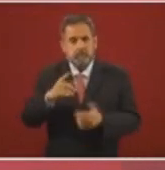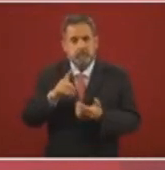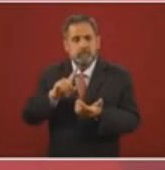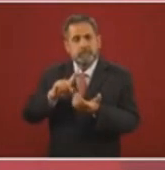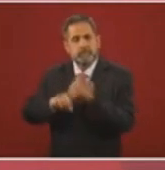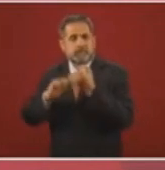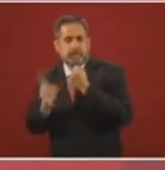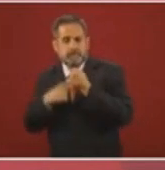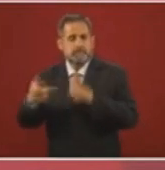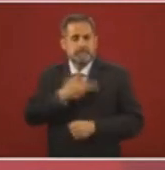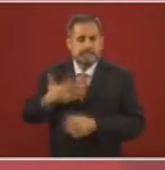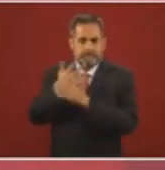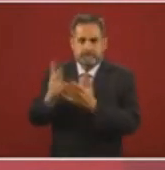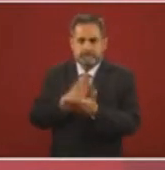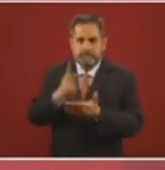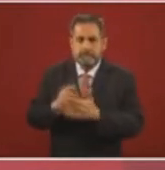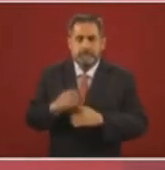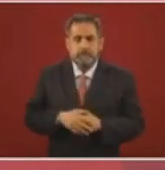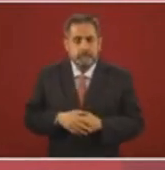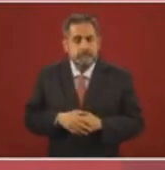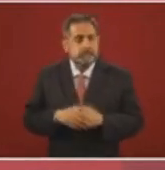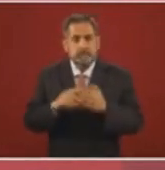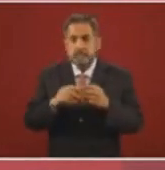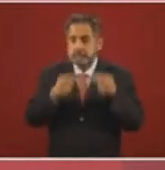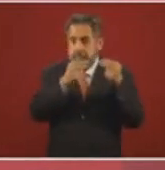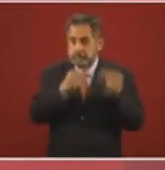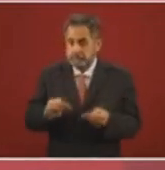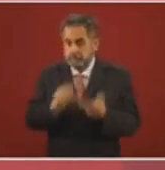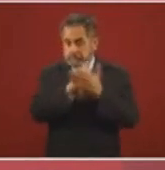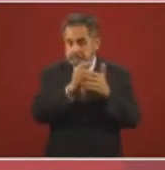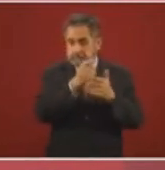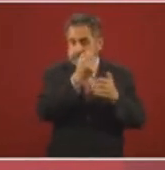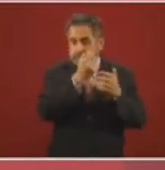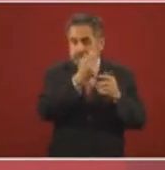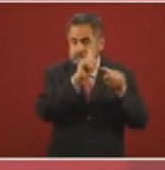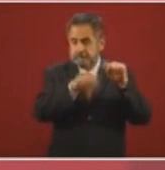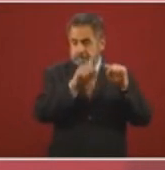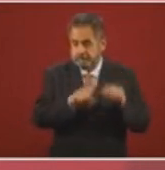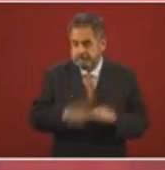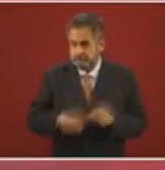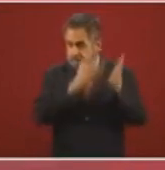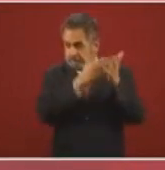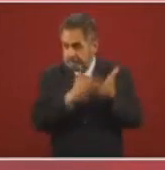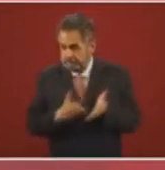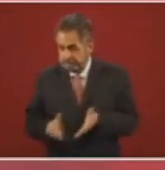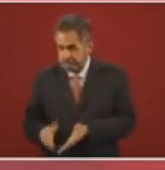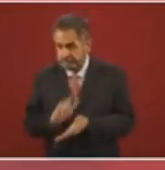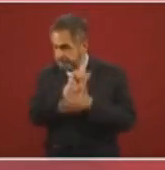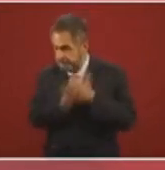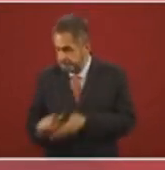presidente repetidas veces que las escaleras las limpiamos de arriba para abajo y la razón es en la